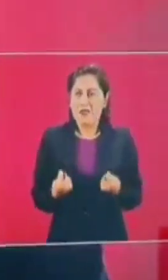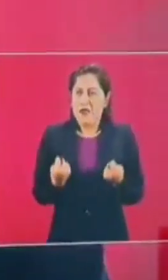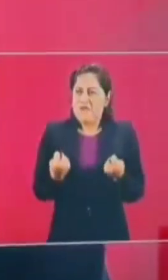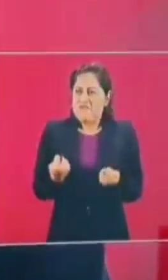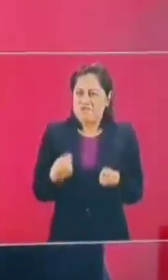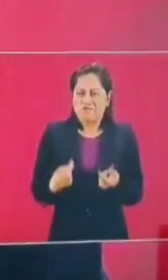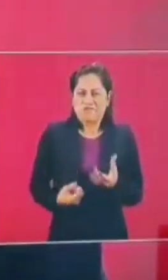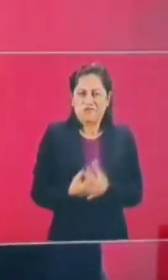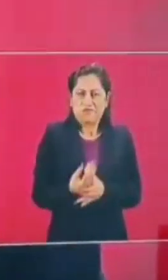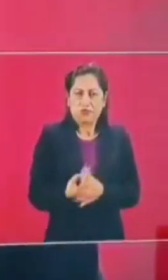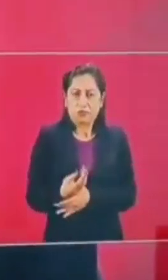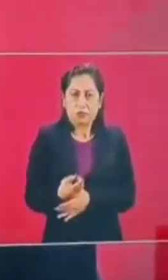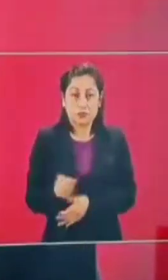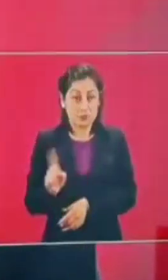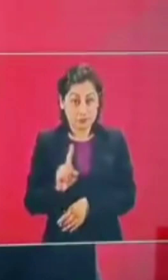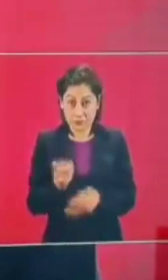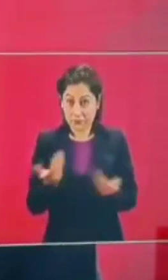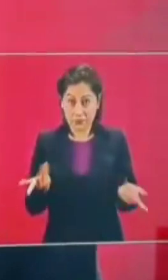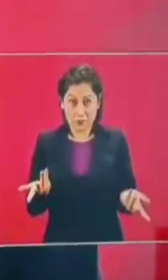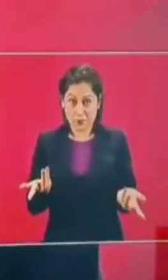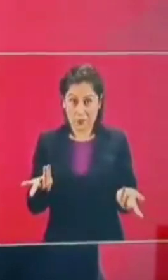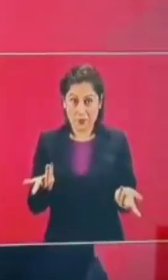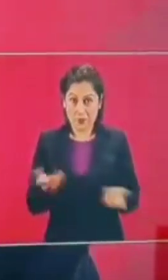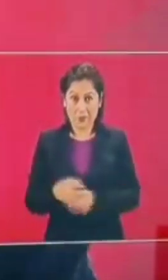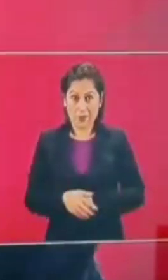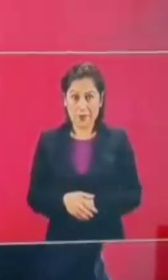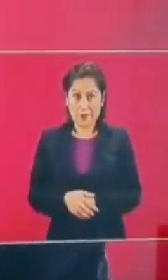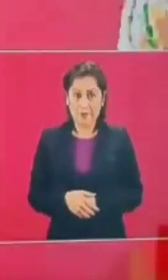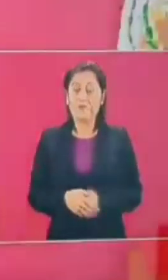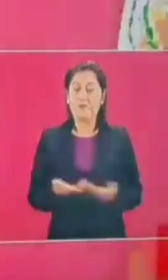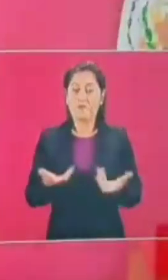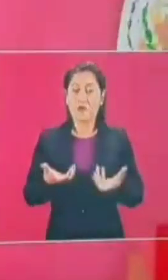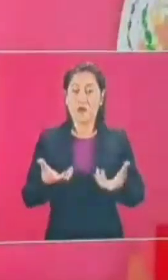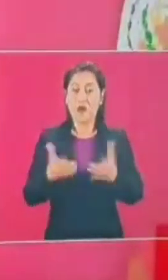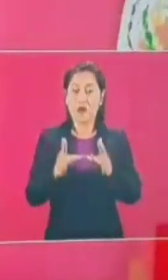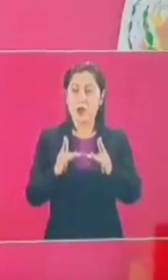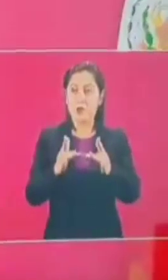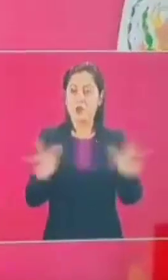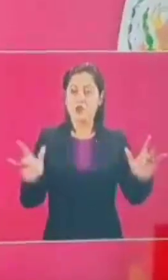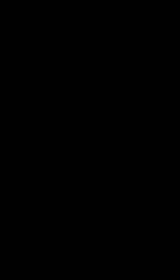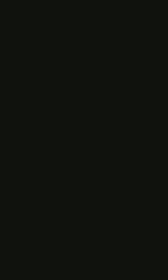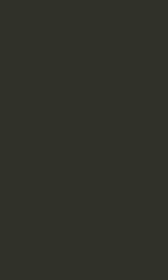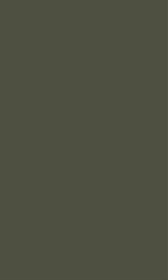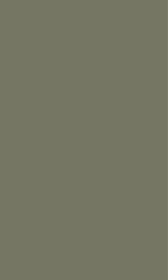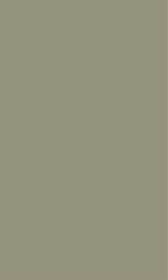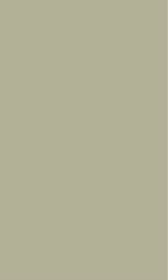calle no de marcianos las ciudades